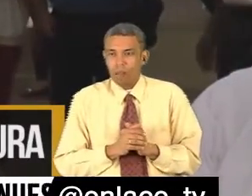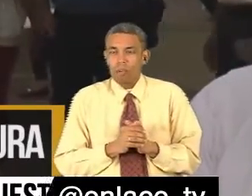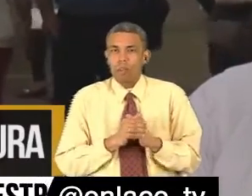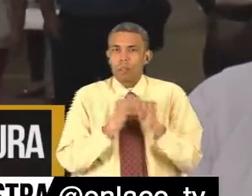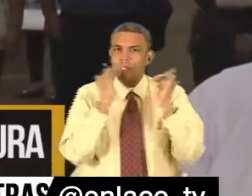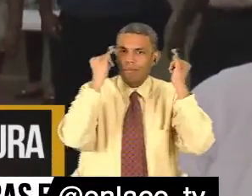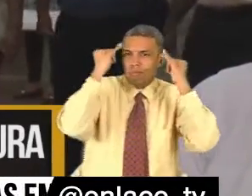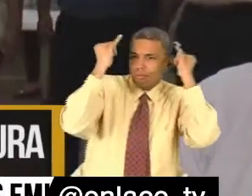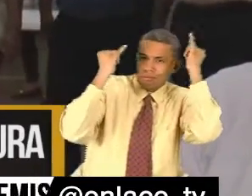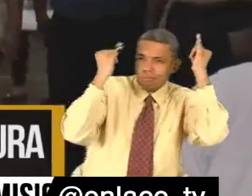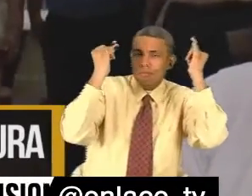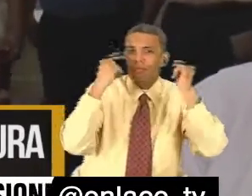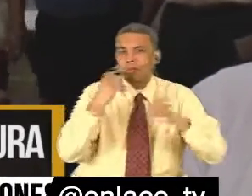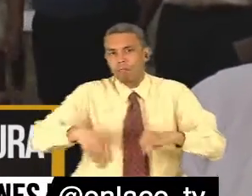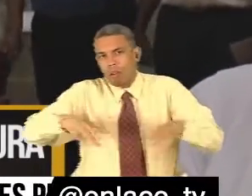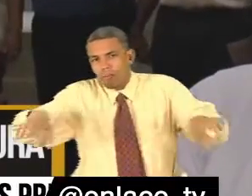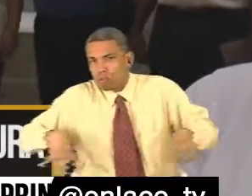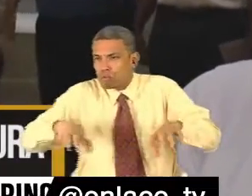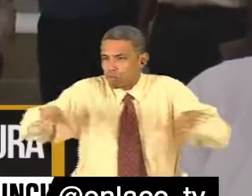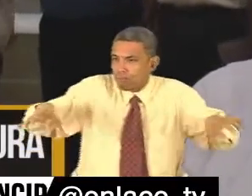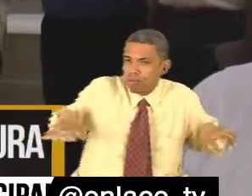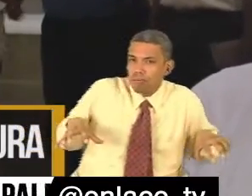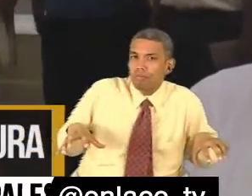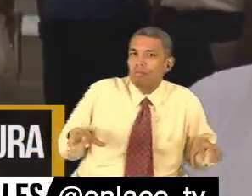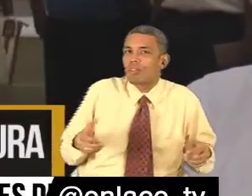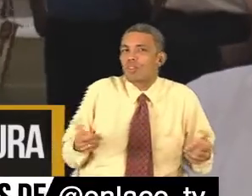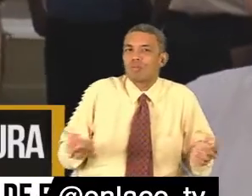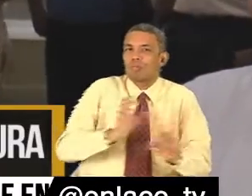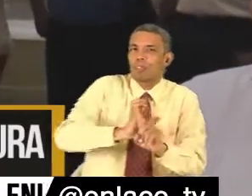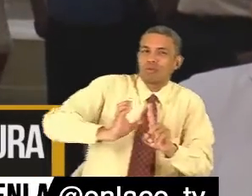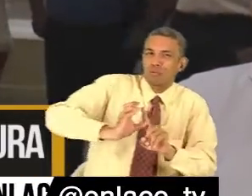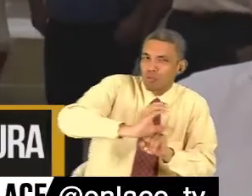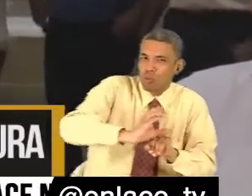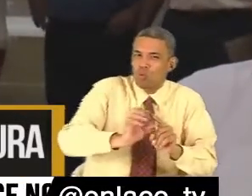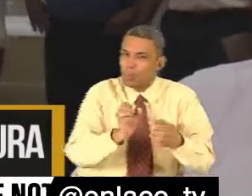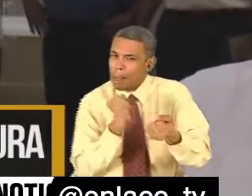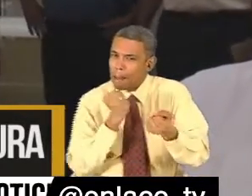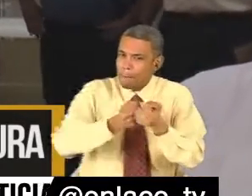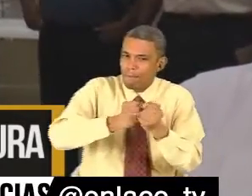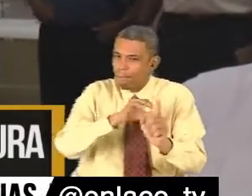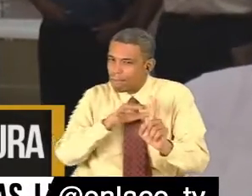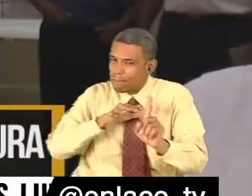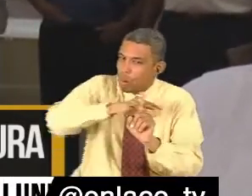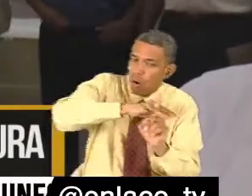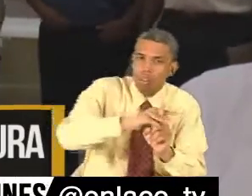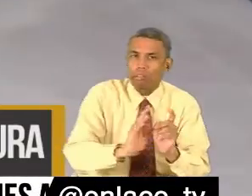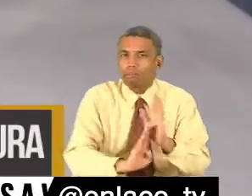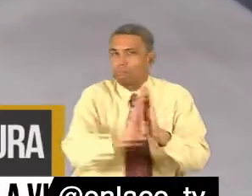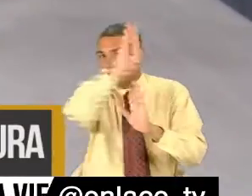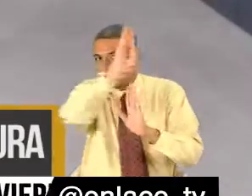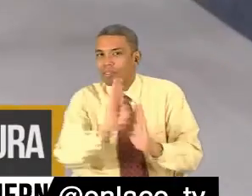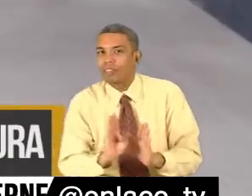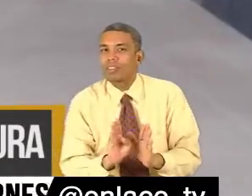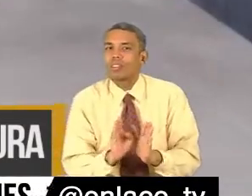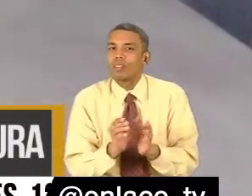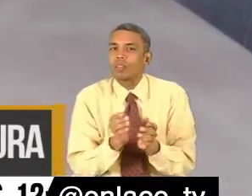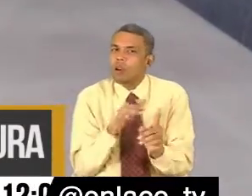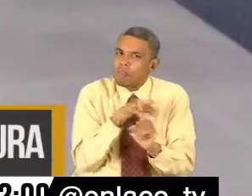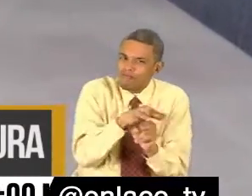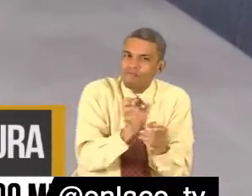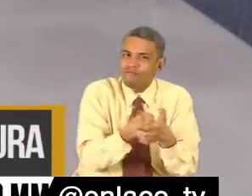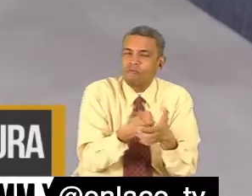cada una de esas actividades y las acciones que se van a desarrollar en el proyecto que corresponde a la línea de acción que tiene que ver